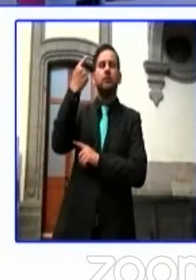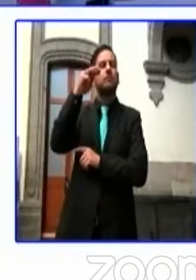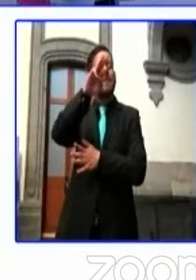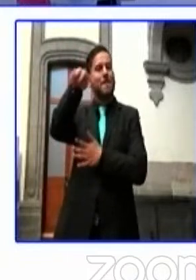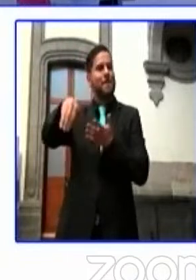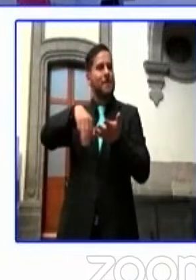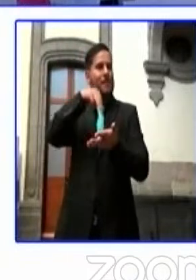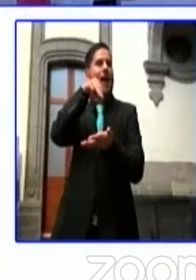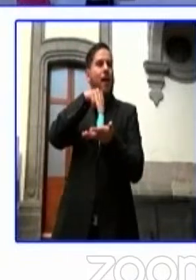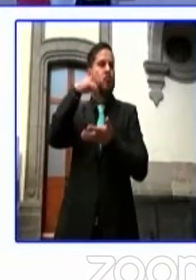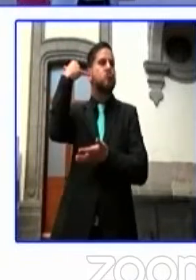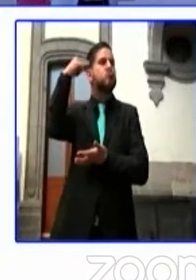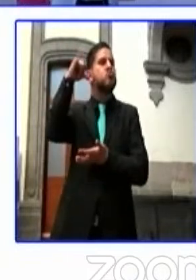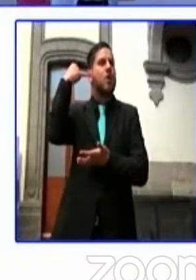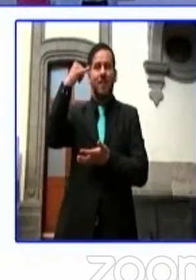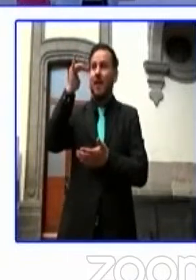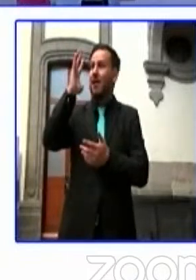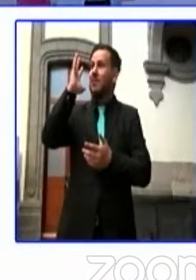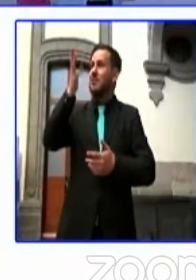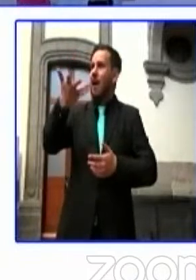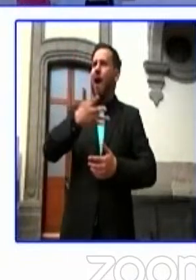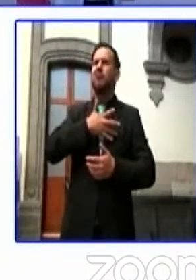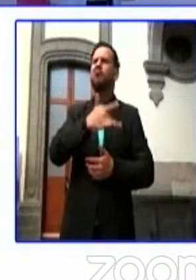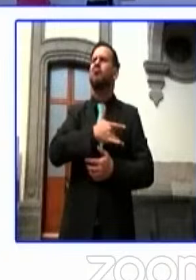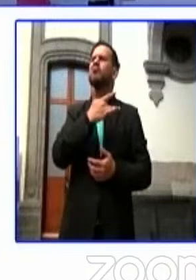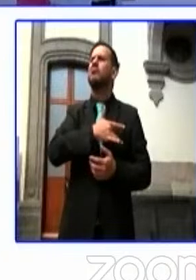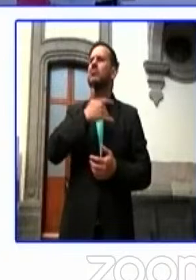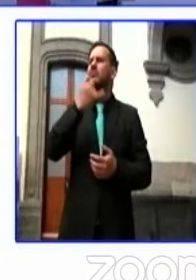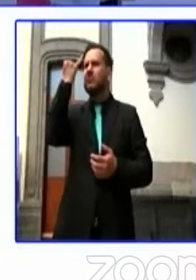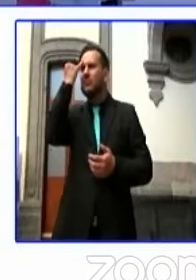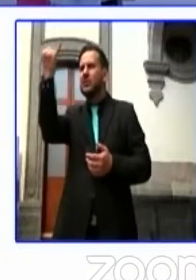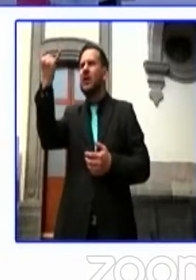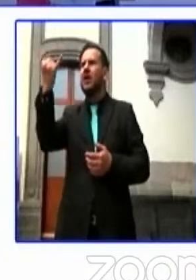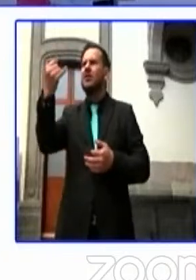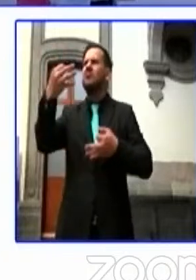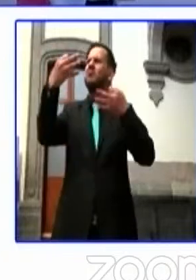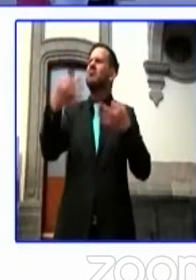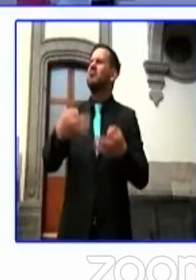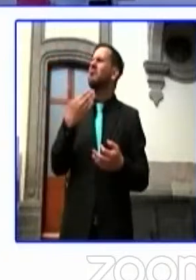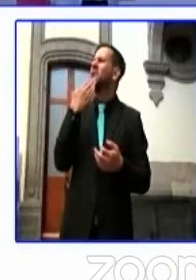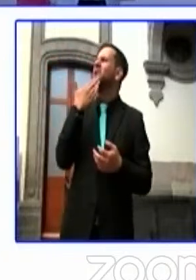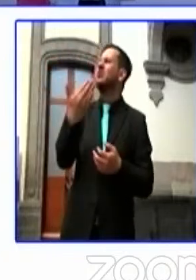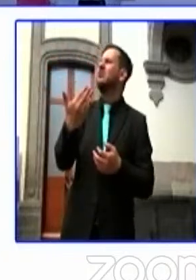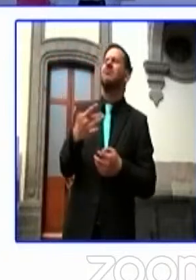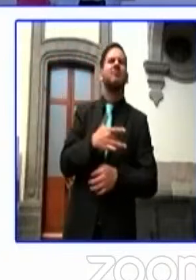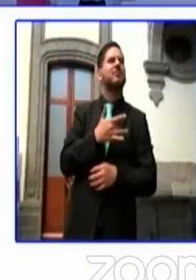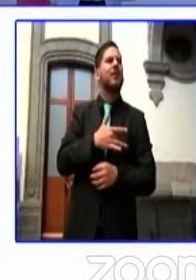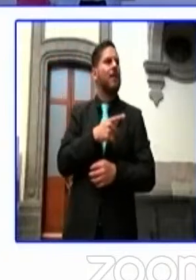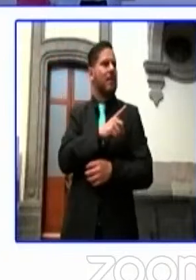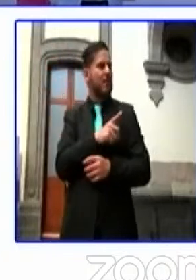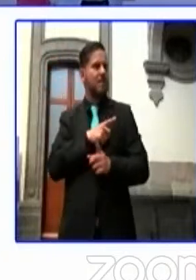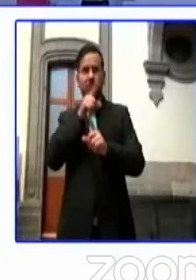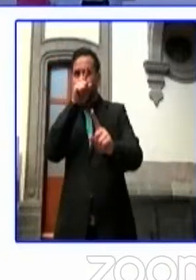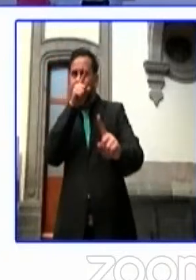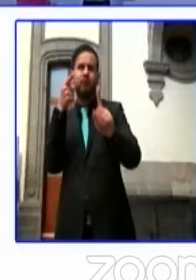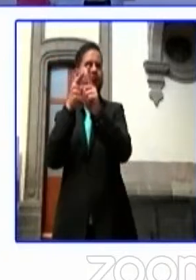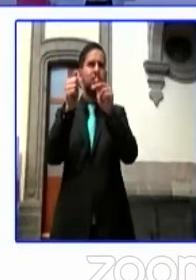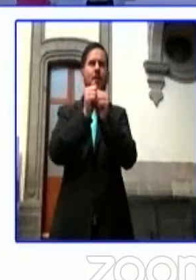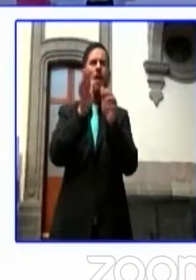cuando llegamos a Yucatán ya llegábamos con la idea bien, bien plasmada en la hoja y dijimos, tenemos que construir el plan.